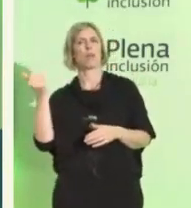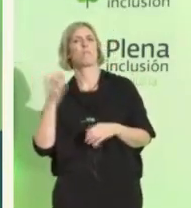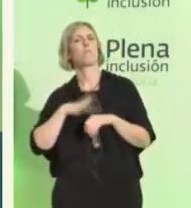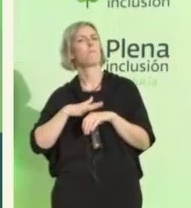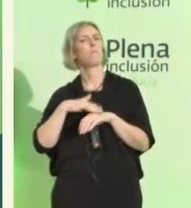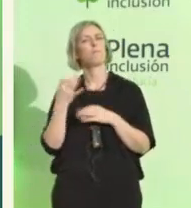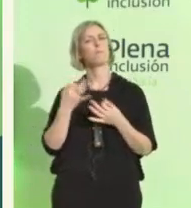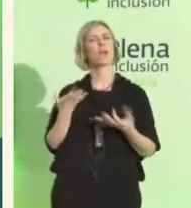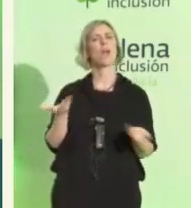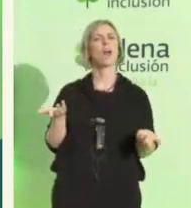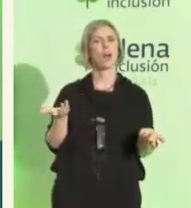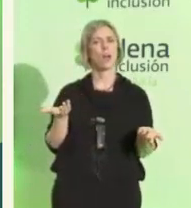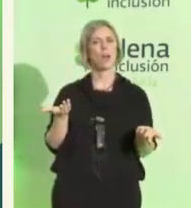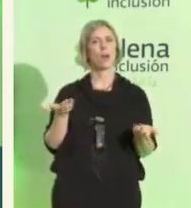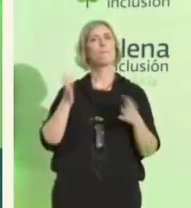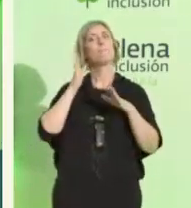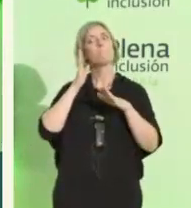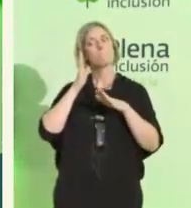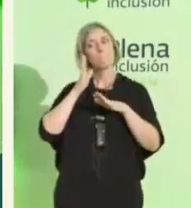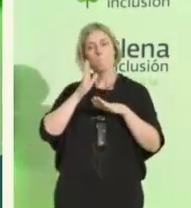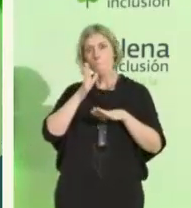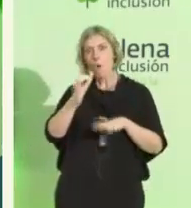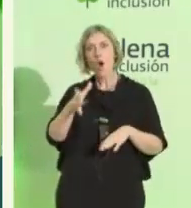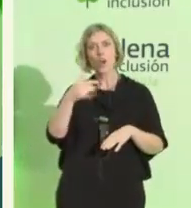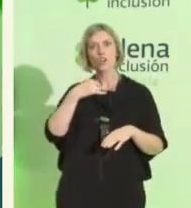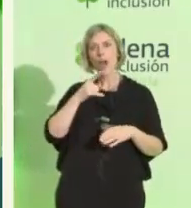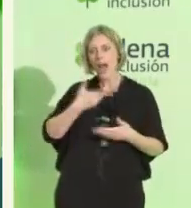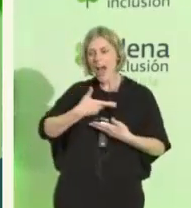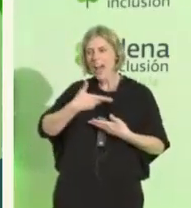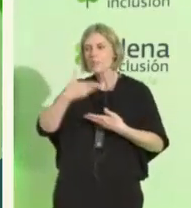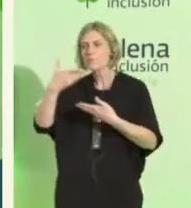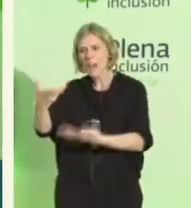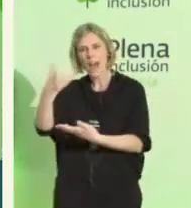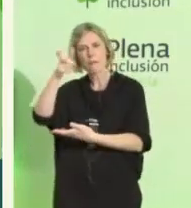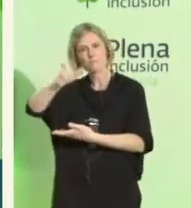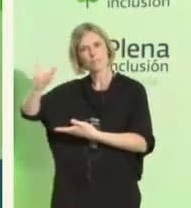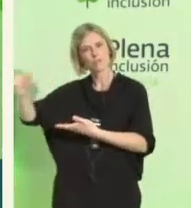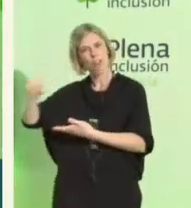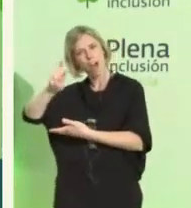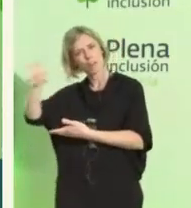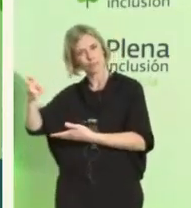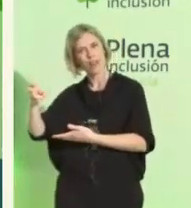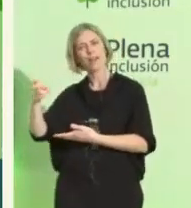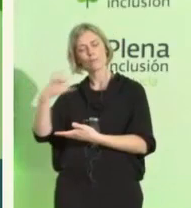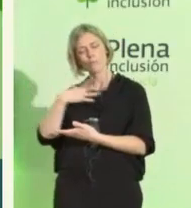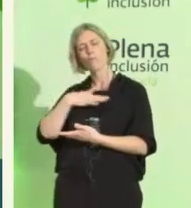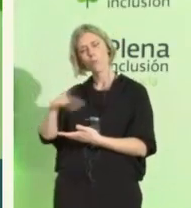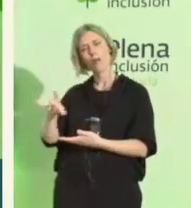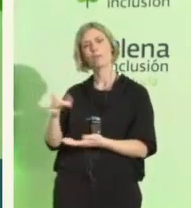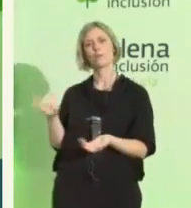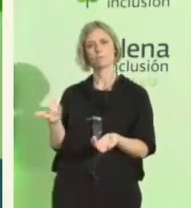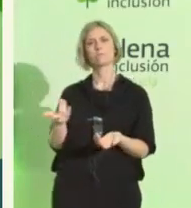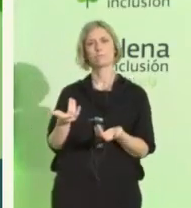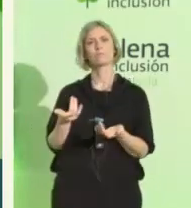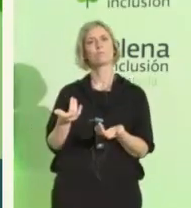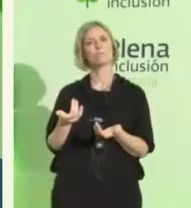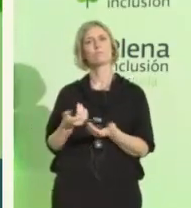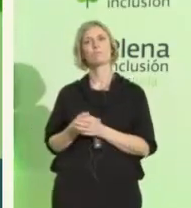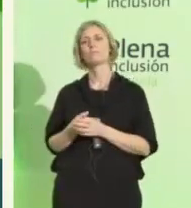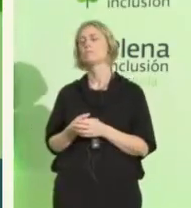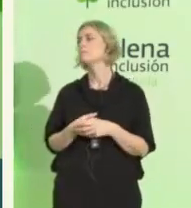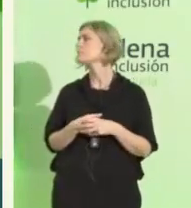Por qué Porque yo puedo apostar ayudar a la otra persona a poder tener